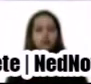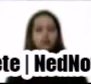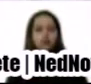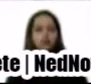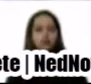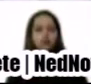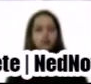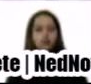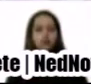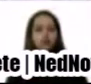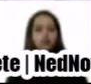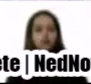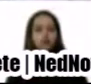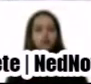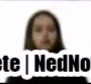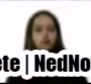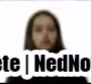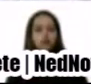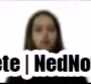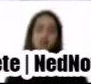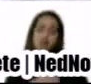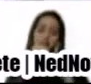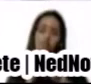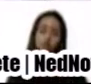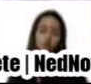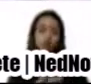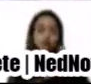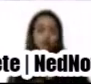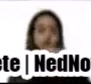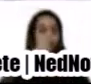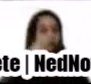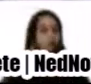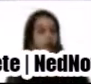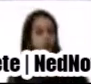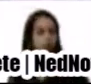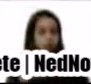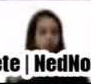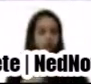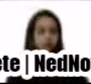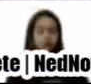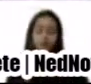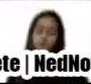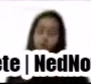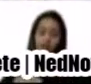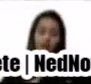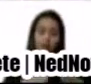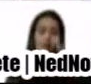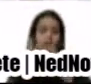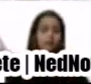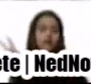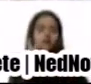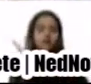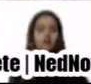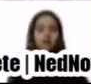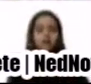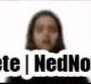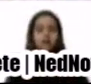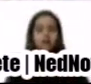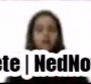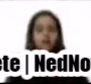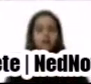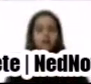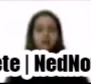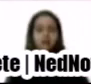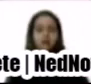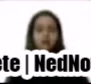más supuesto enemigo. Obviamente, las sanciones contra este personaje nunca pueden ser condenadas por nadie en la